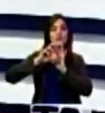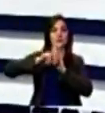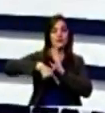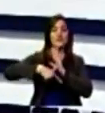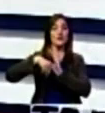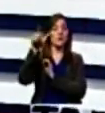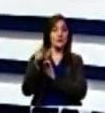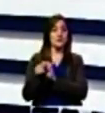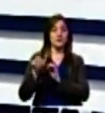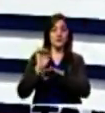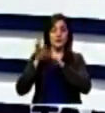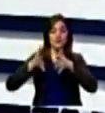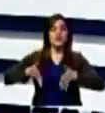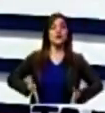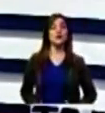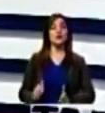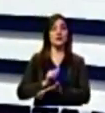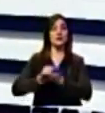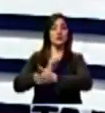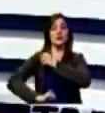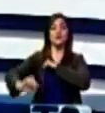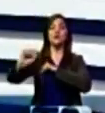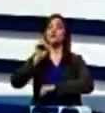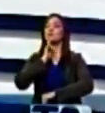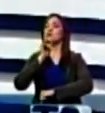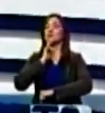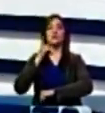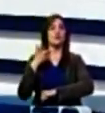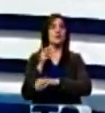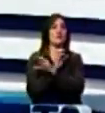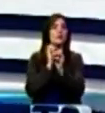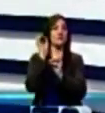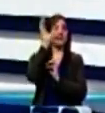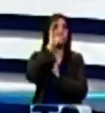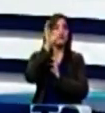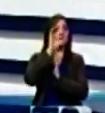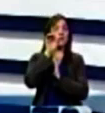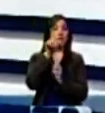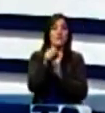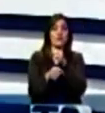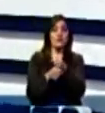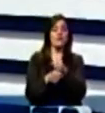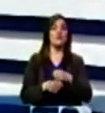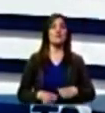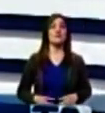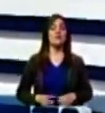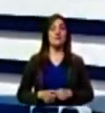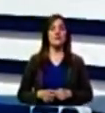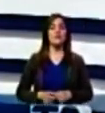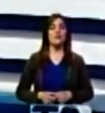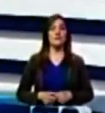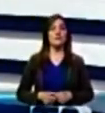7:40 a.m, un ecuatoriano oriundo de la provincia de La Azuay que viajó a los Estados Unidos está desaparecido desde hace casi un año en la frontera con